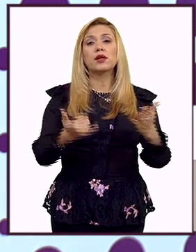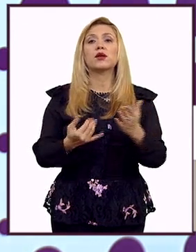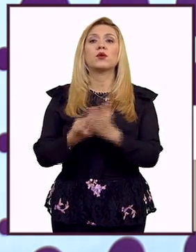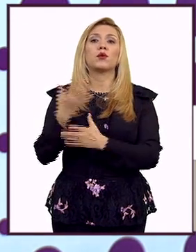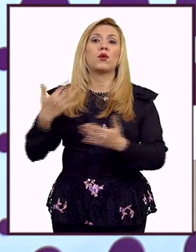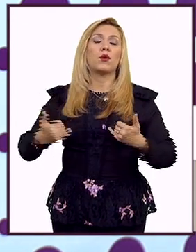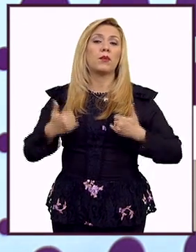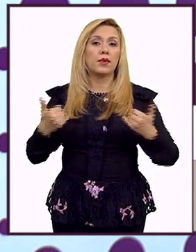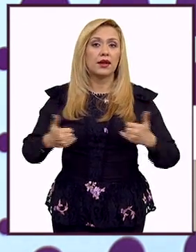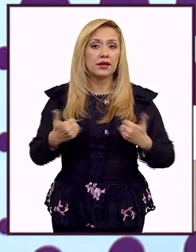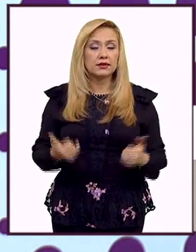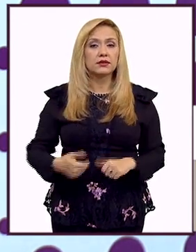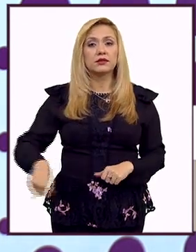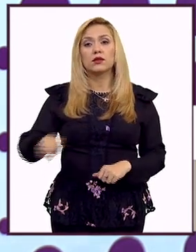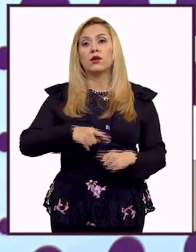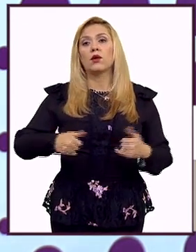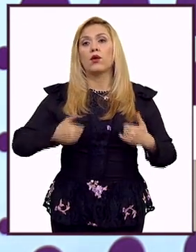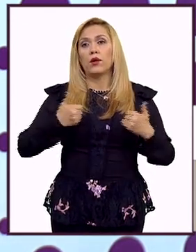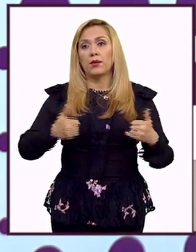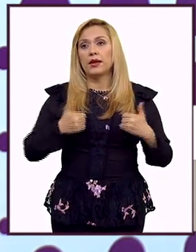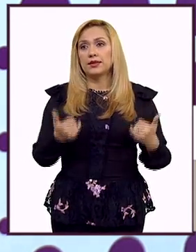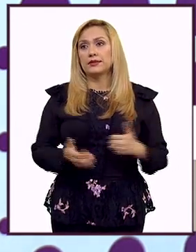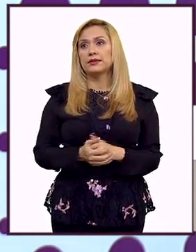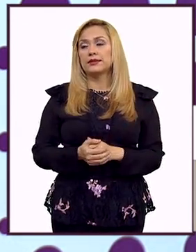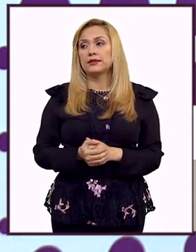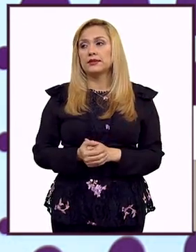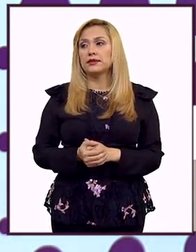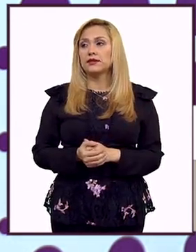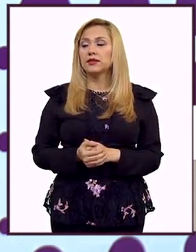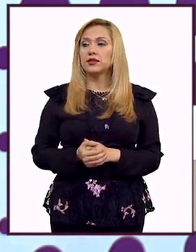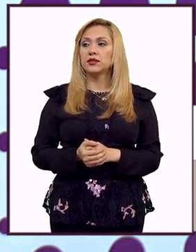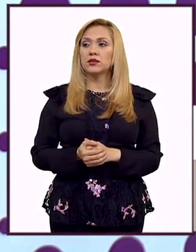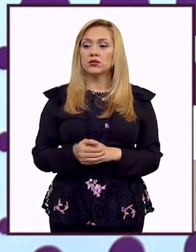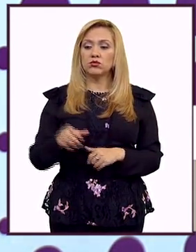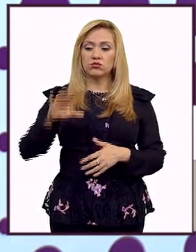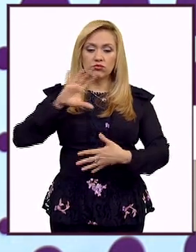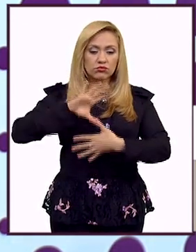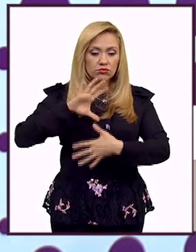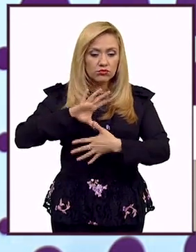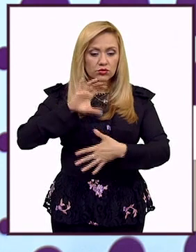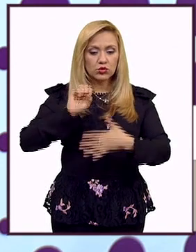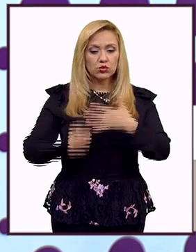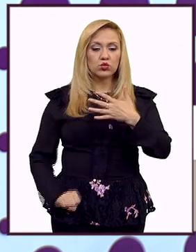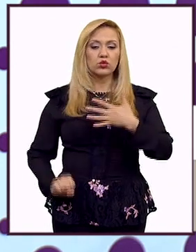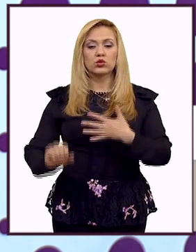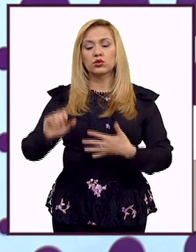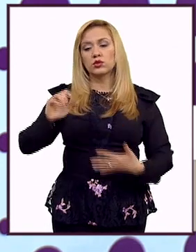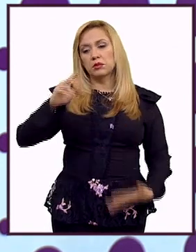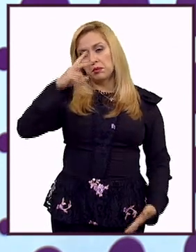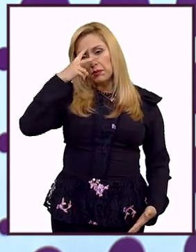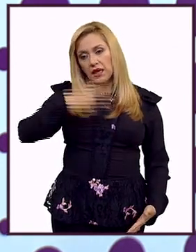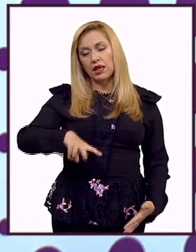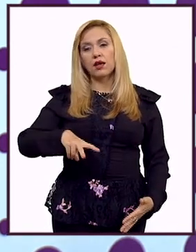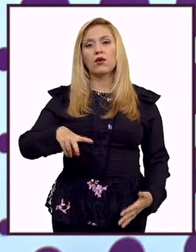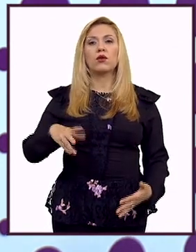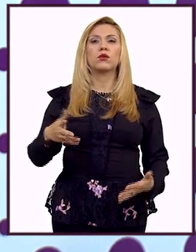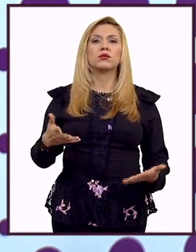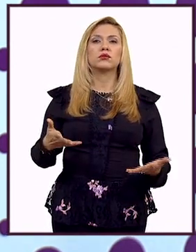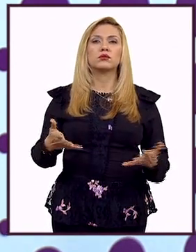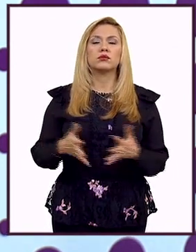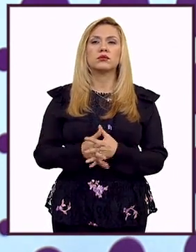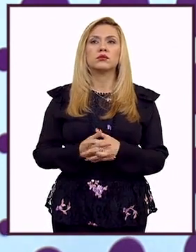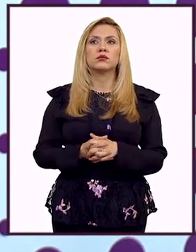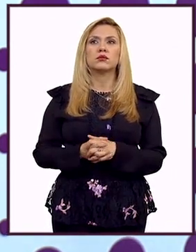¿no? Los jóvenes de Centroamérica, de México, de Centroamérica, de Sudamérica,